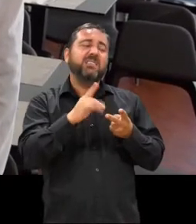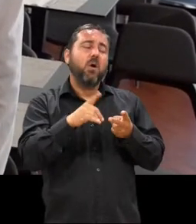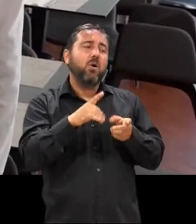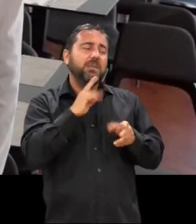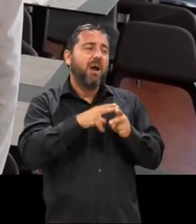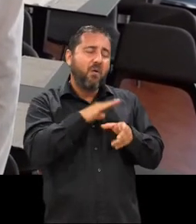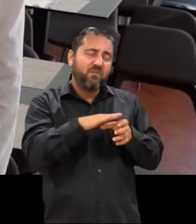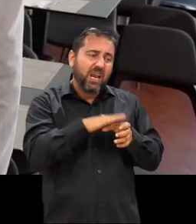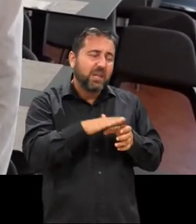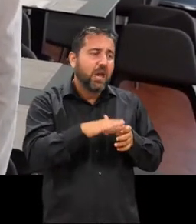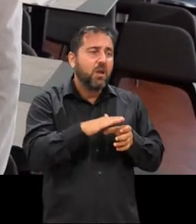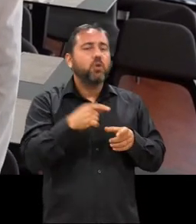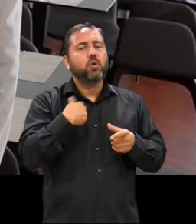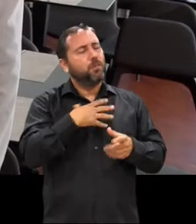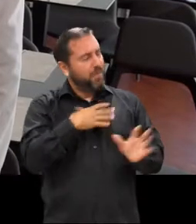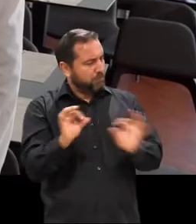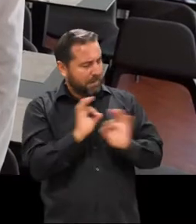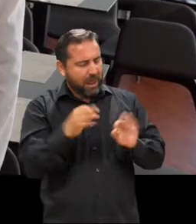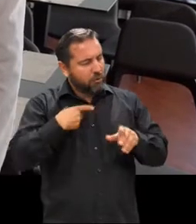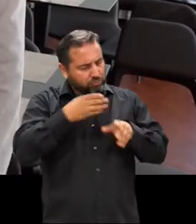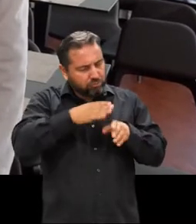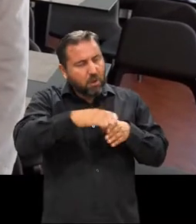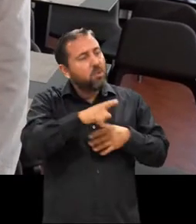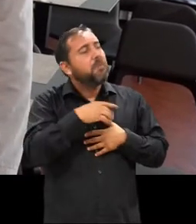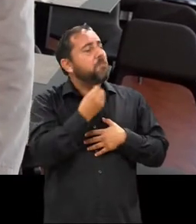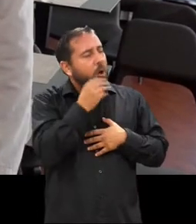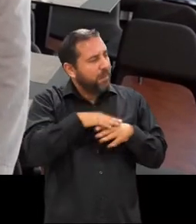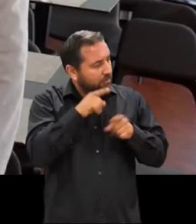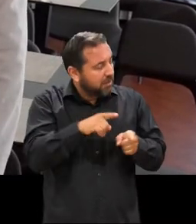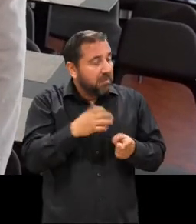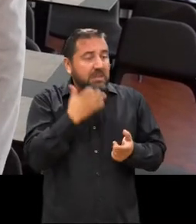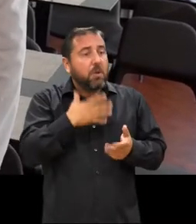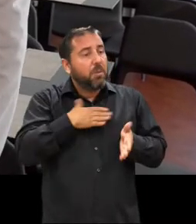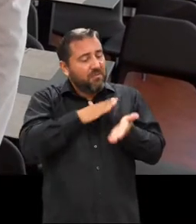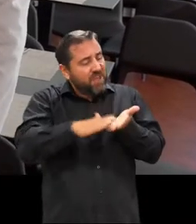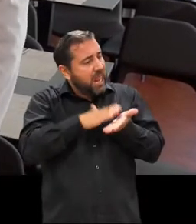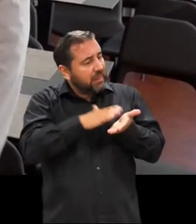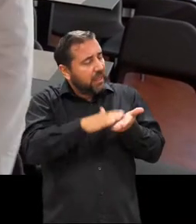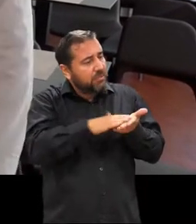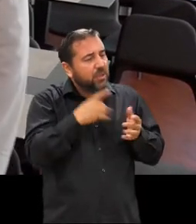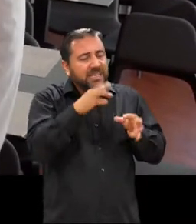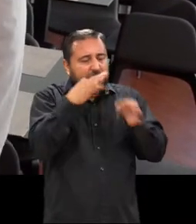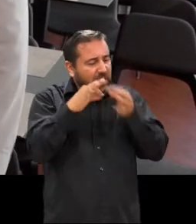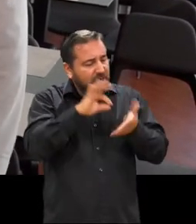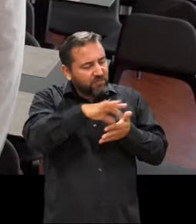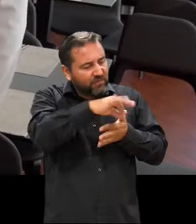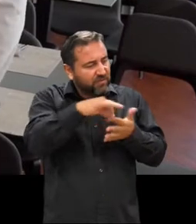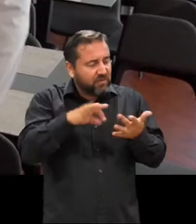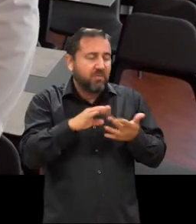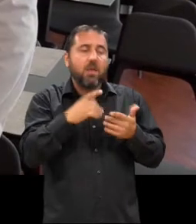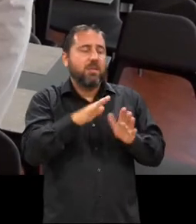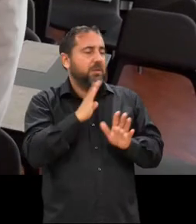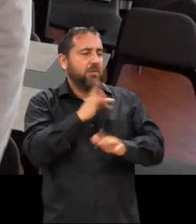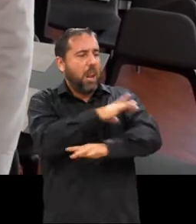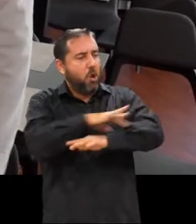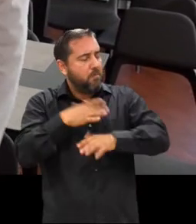¿Tenéis filetes? No hay problema en preparársela como usted le venga bien. Pues, se la podemos filatear, quitar todas las espinas y